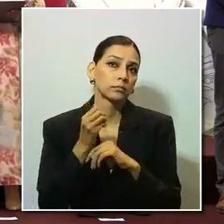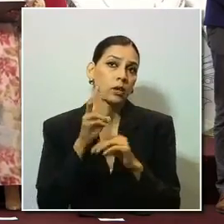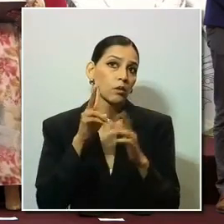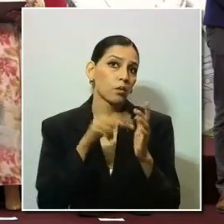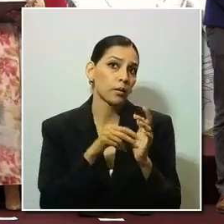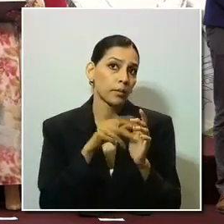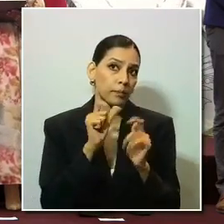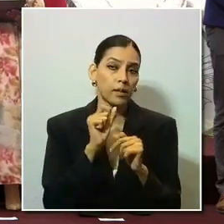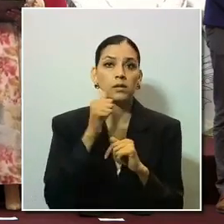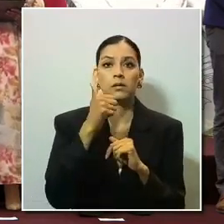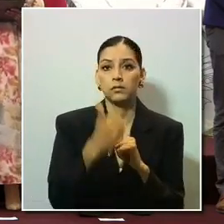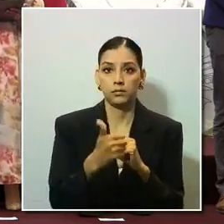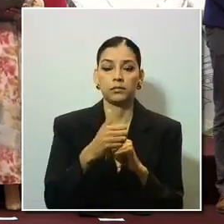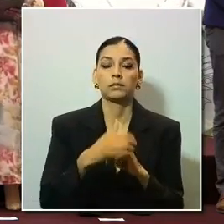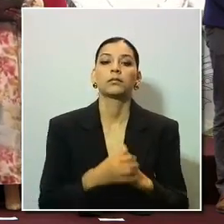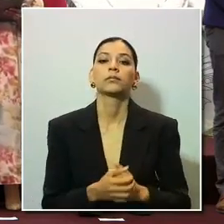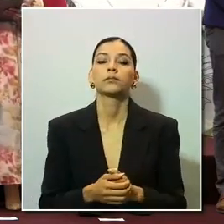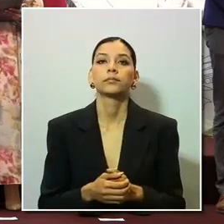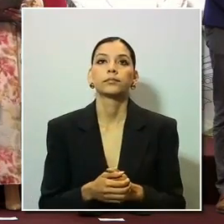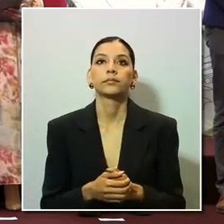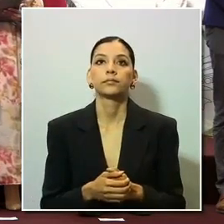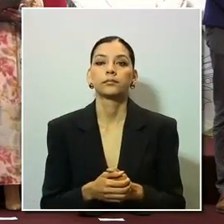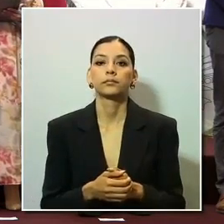del 2026.